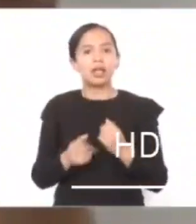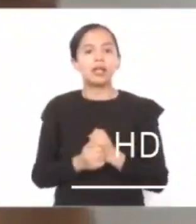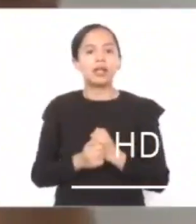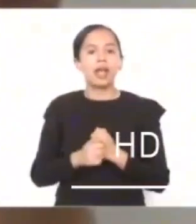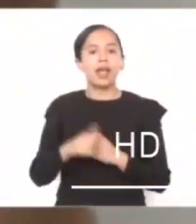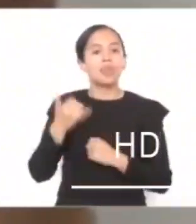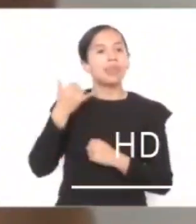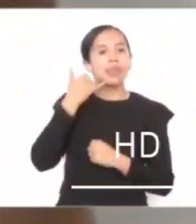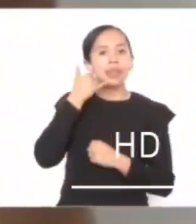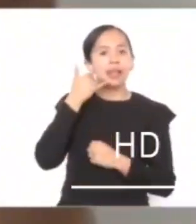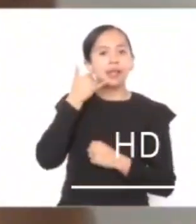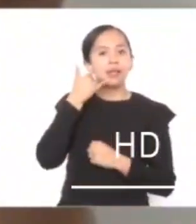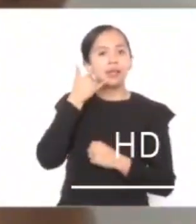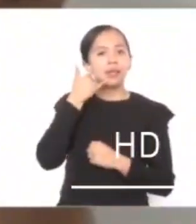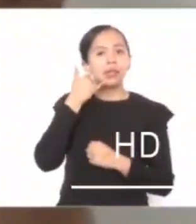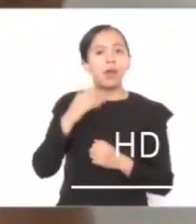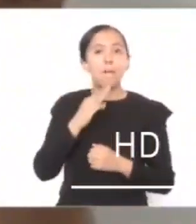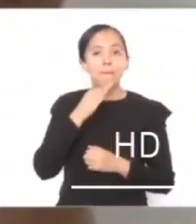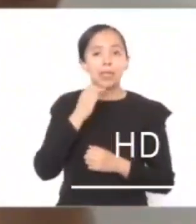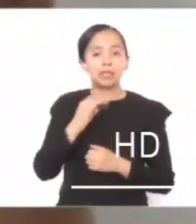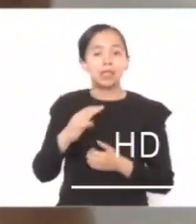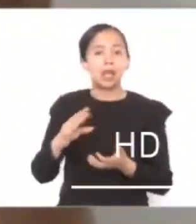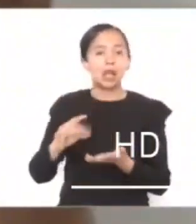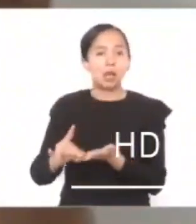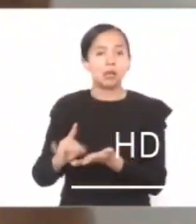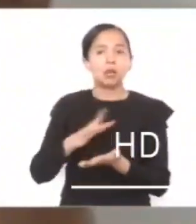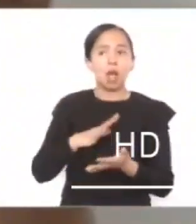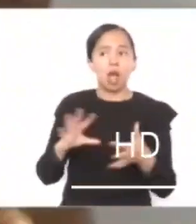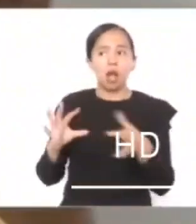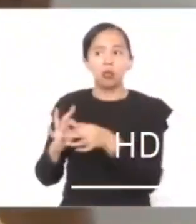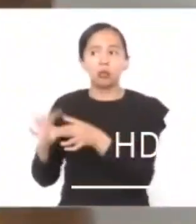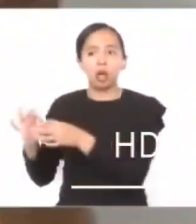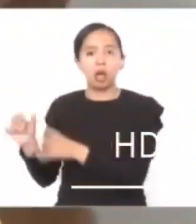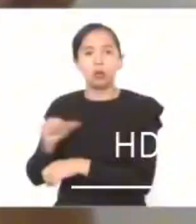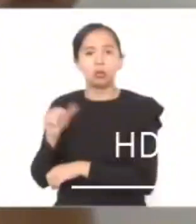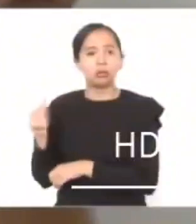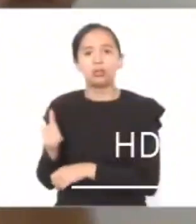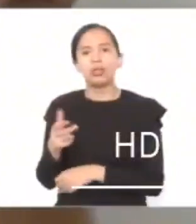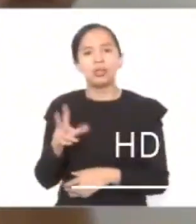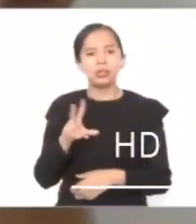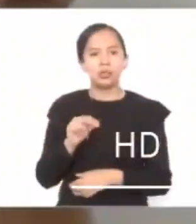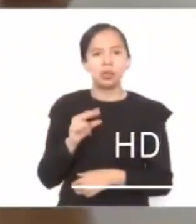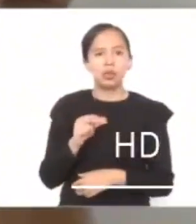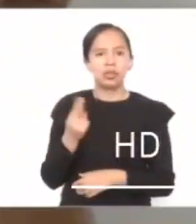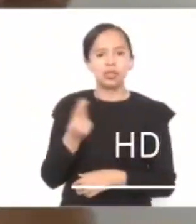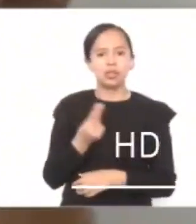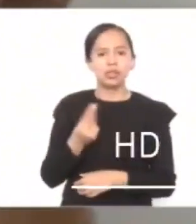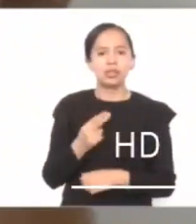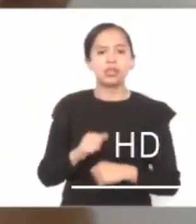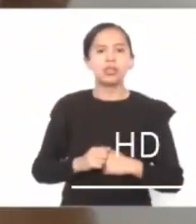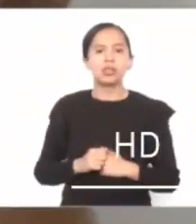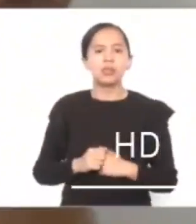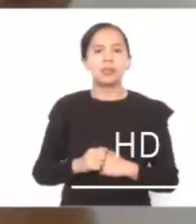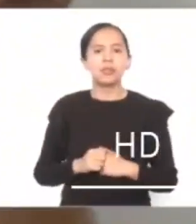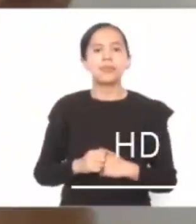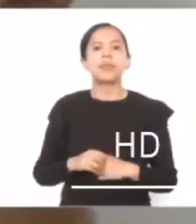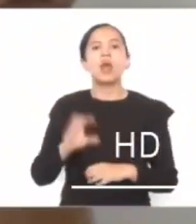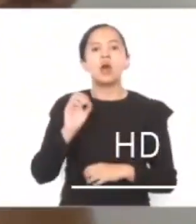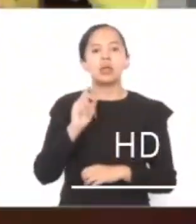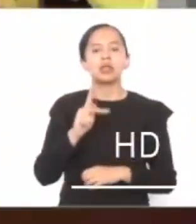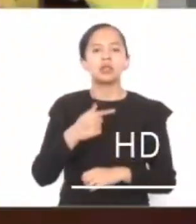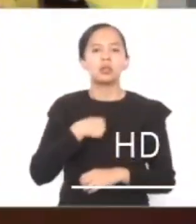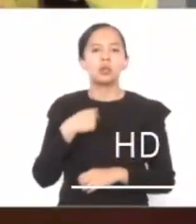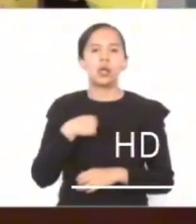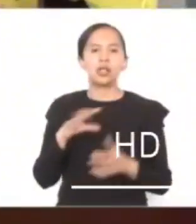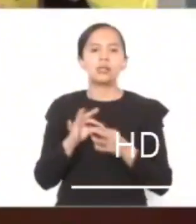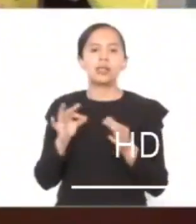el teléfono que va a recibir el mensaje no necesariamente tiene que tener abono o un saldo a favor. Cuando me refiero a abonado es que